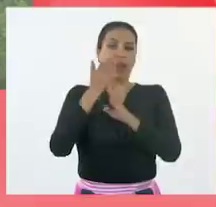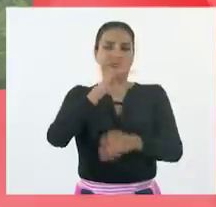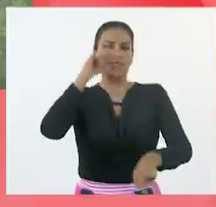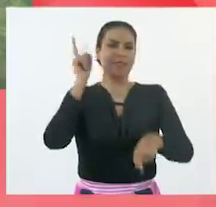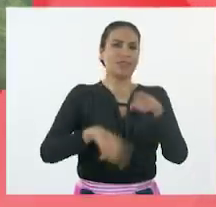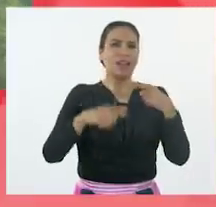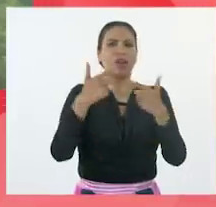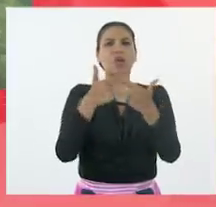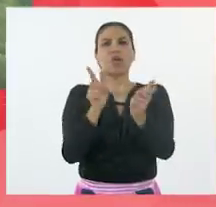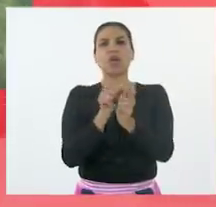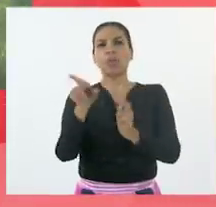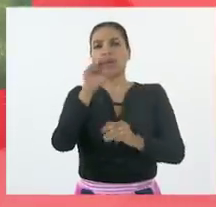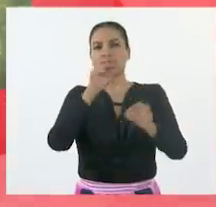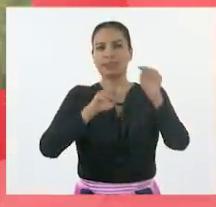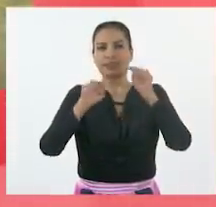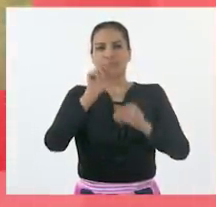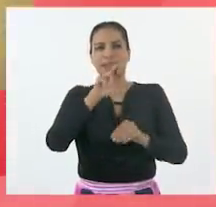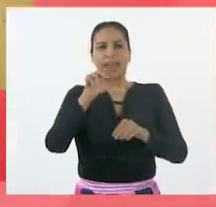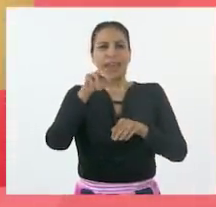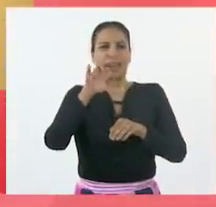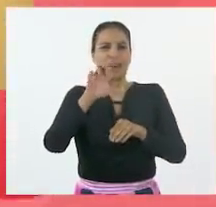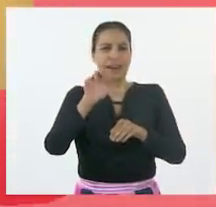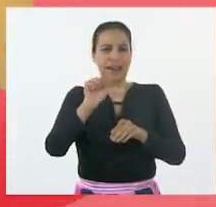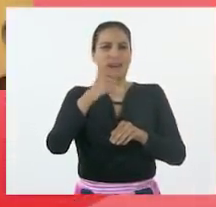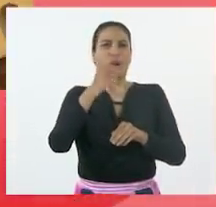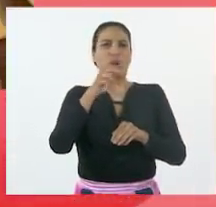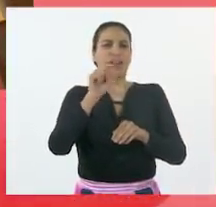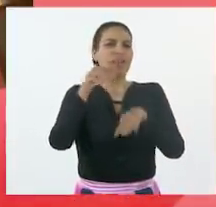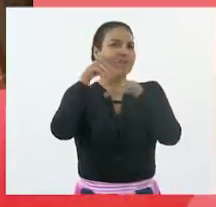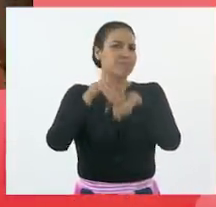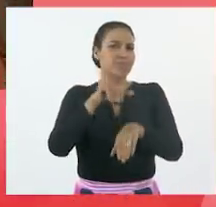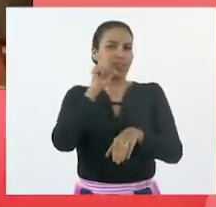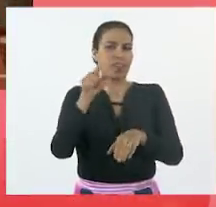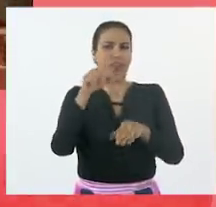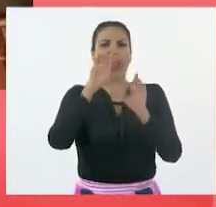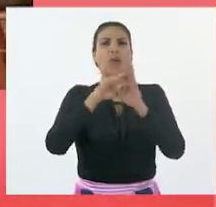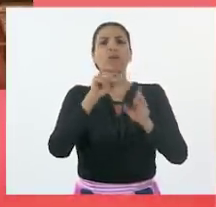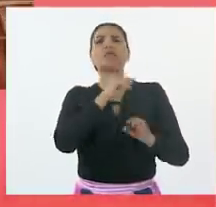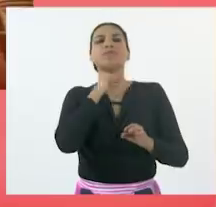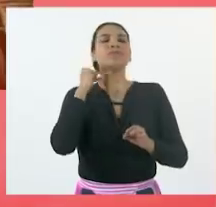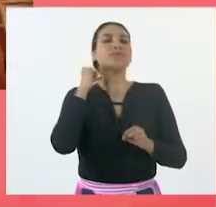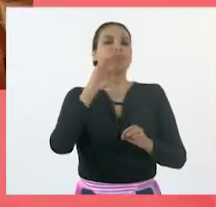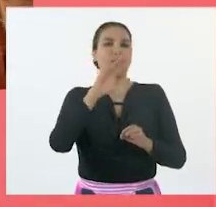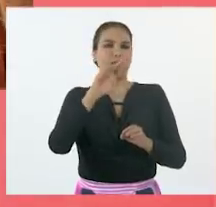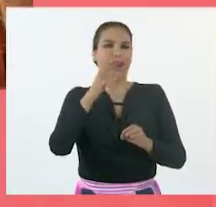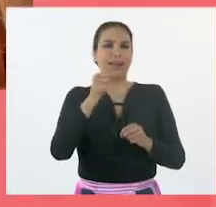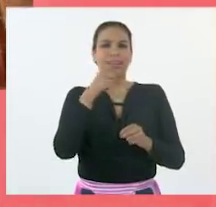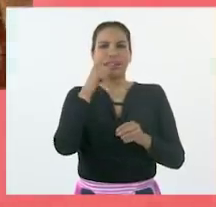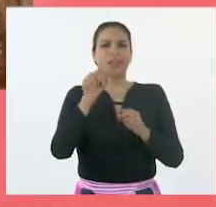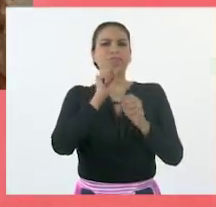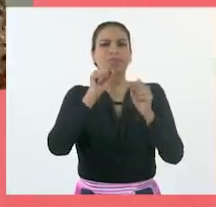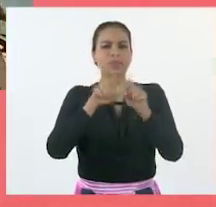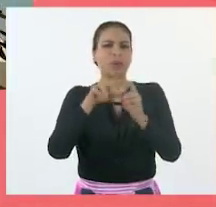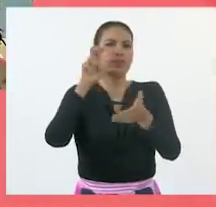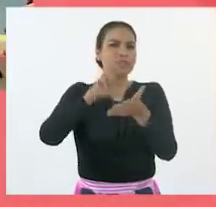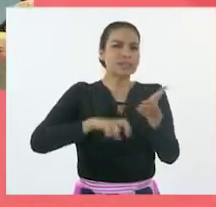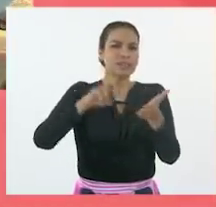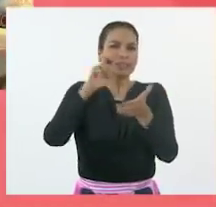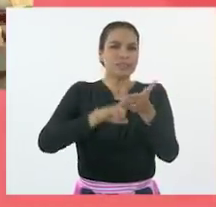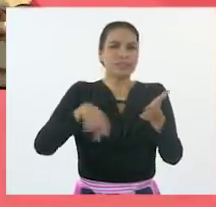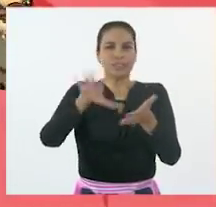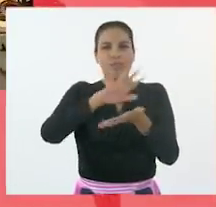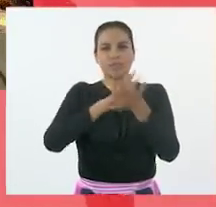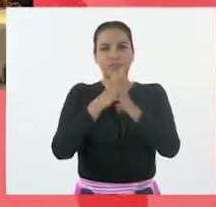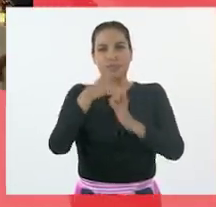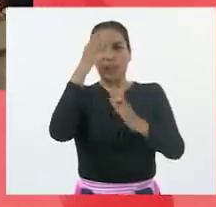grupos de Sierra Gorda que no se sometían. Fray Junípero fue un verdadero humanista de la época. Lo primero que hizo al llegar